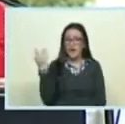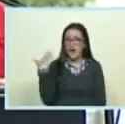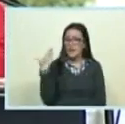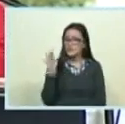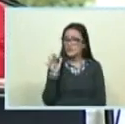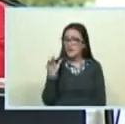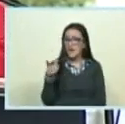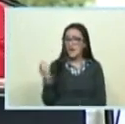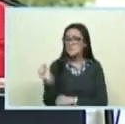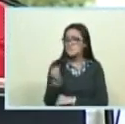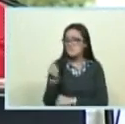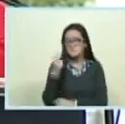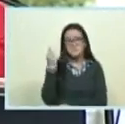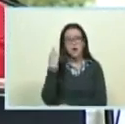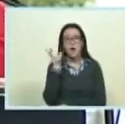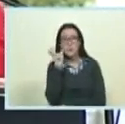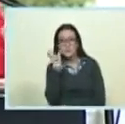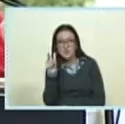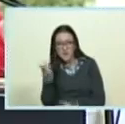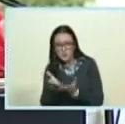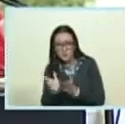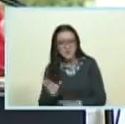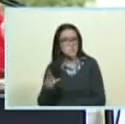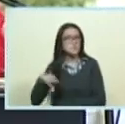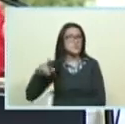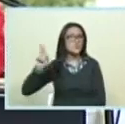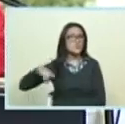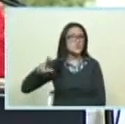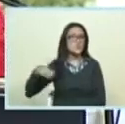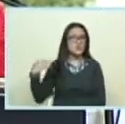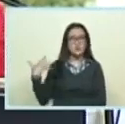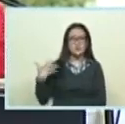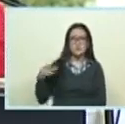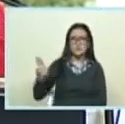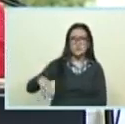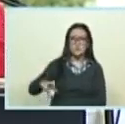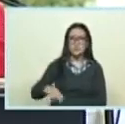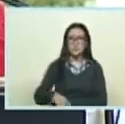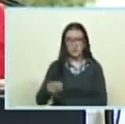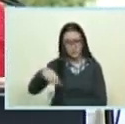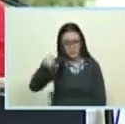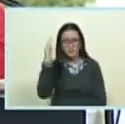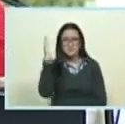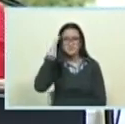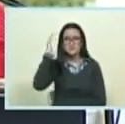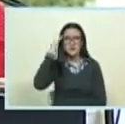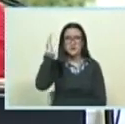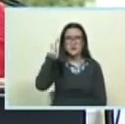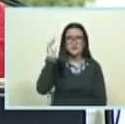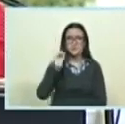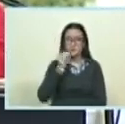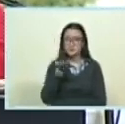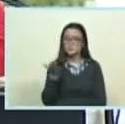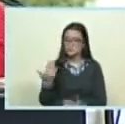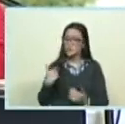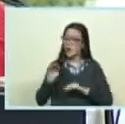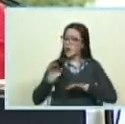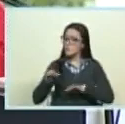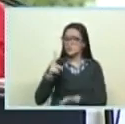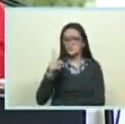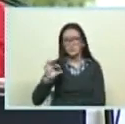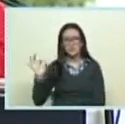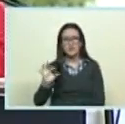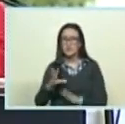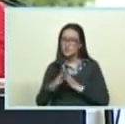fue tomada en cuenta, nunca se les escuchó. Y ustedes saben, juventud, que cuentan conmigo